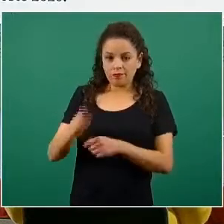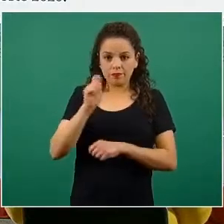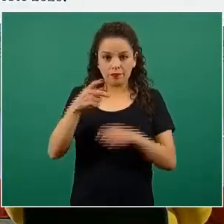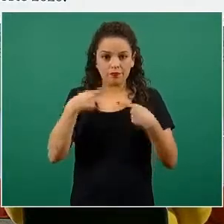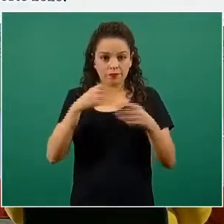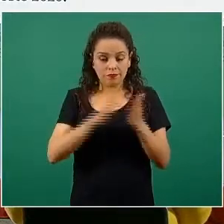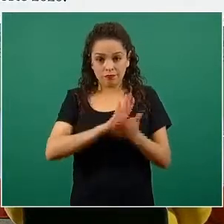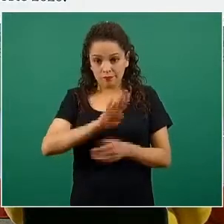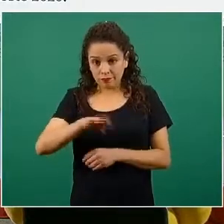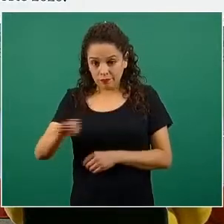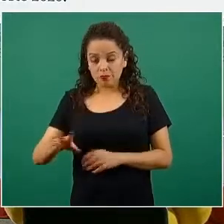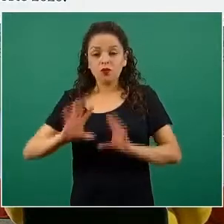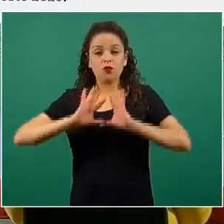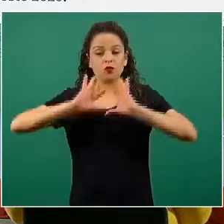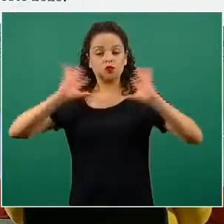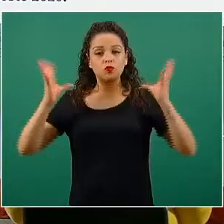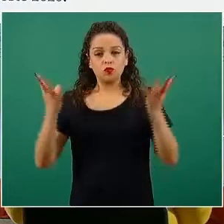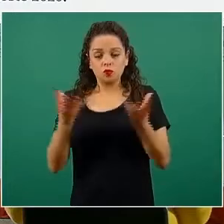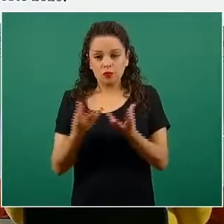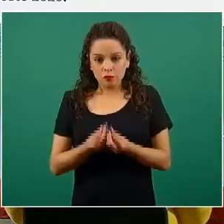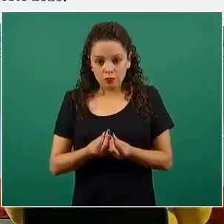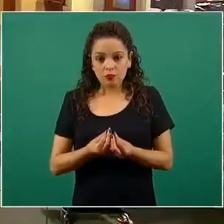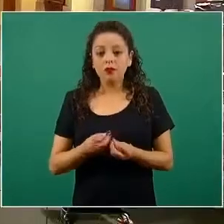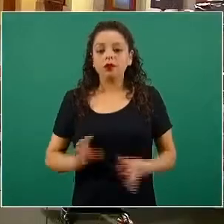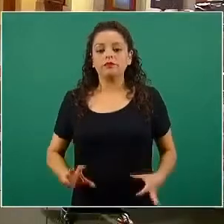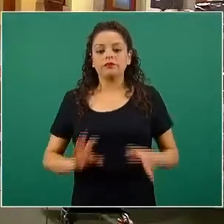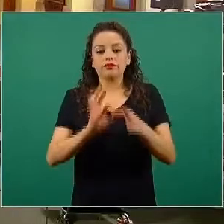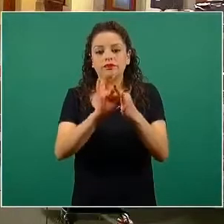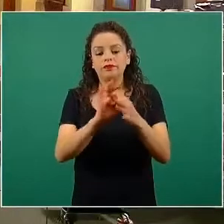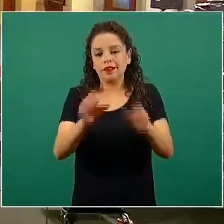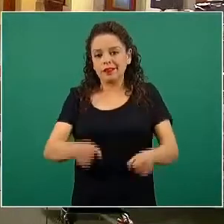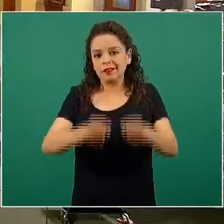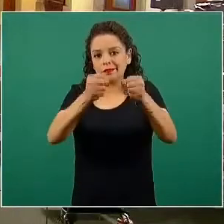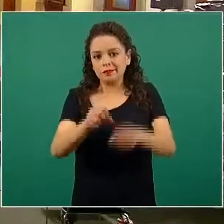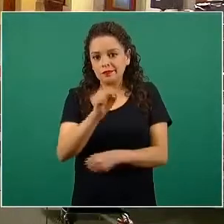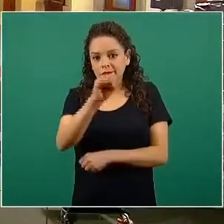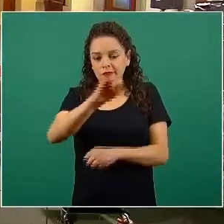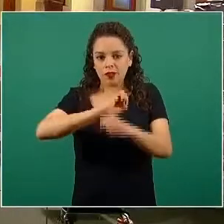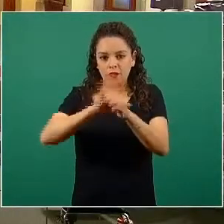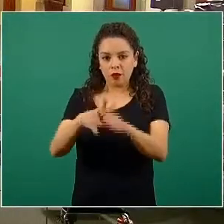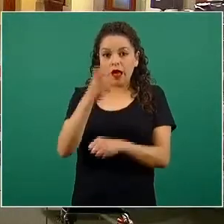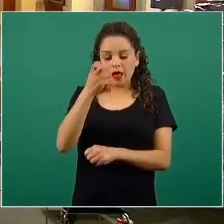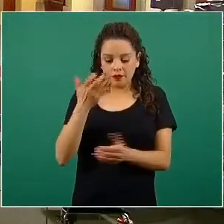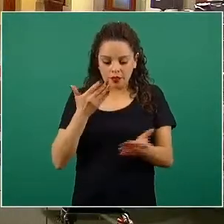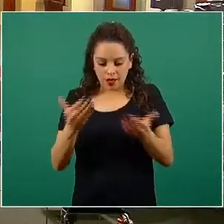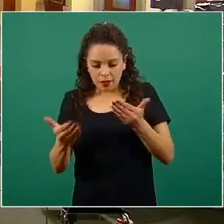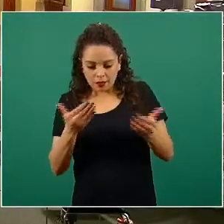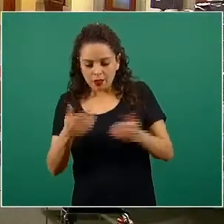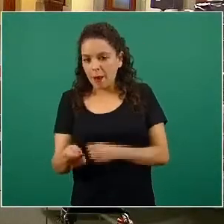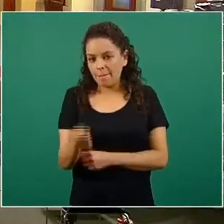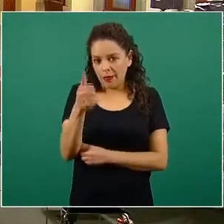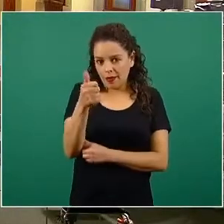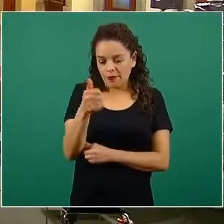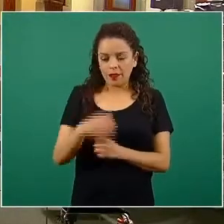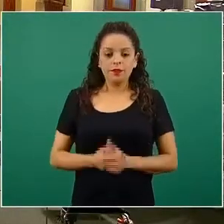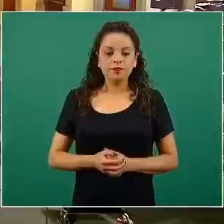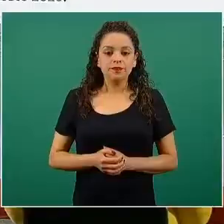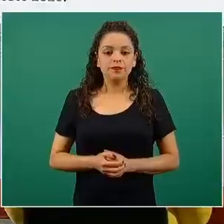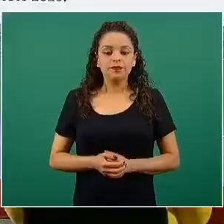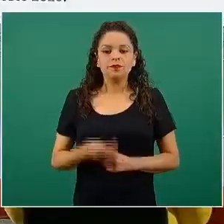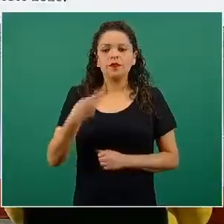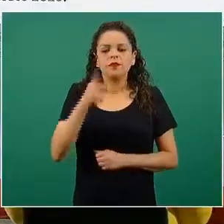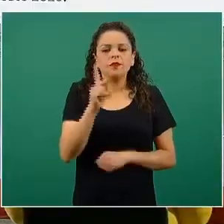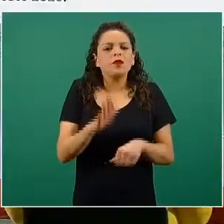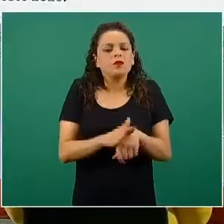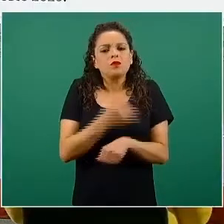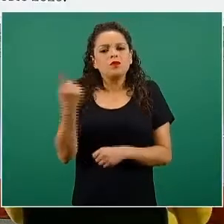cuál de todo este exceso estaba explicado directamente por COVID, hicimos una primera estimación. Pero mucho ha sido la discusión de por qué lo